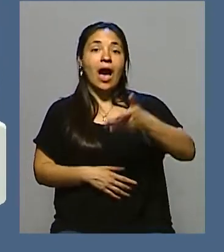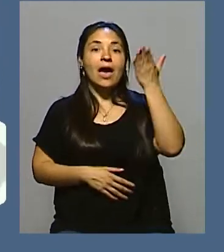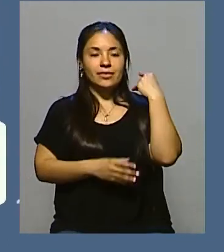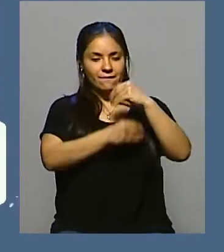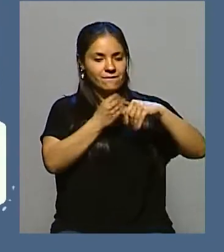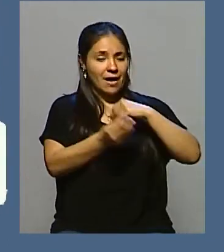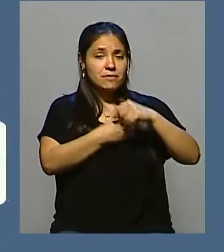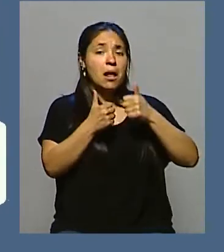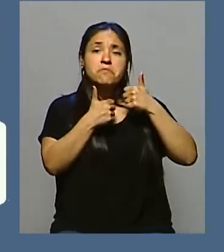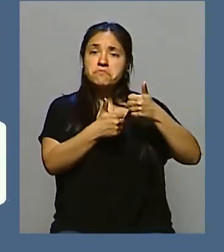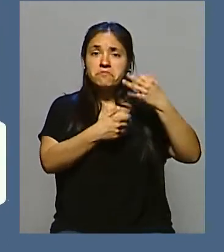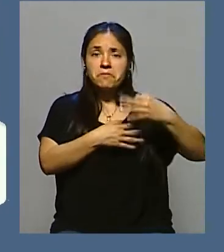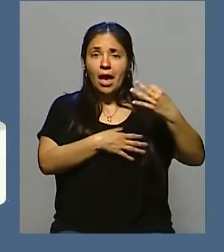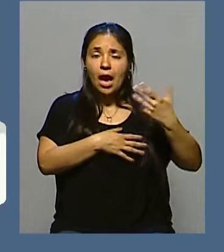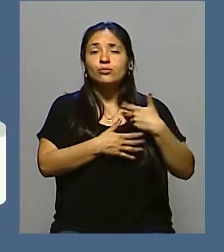ha ido perdiendo, está claro.